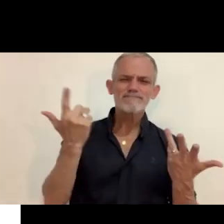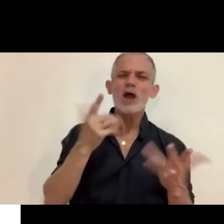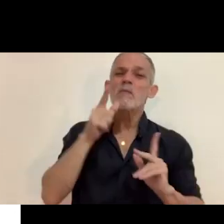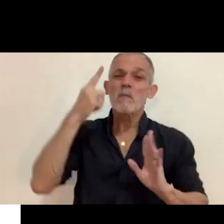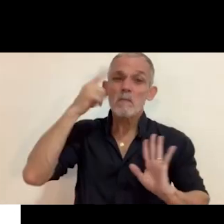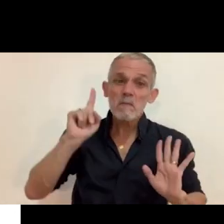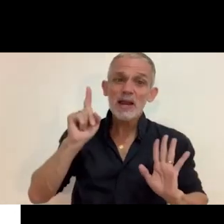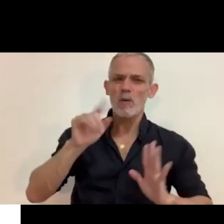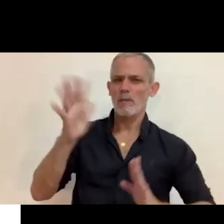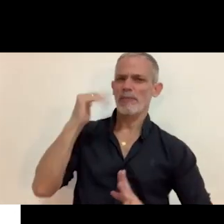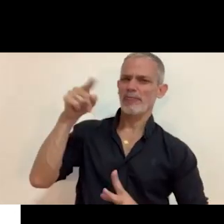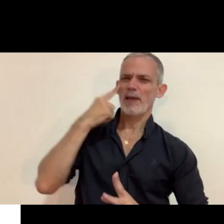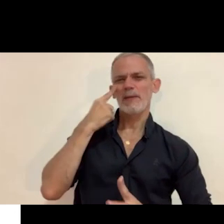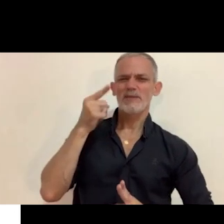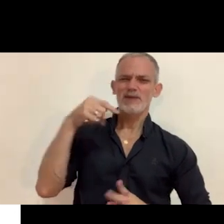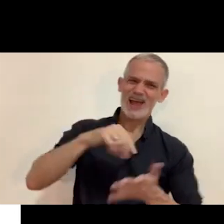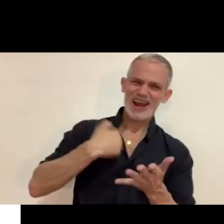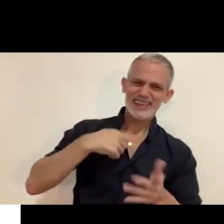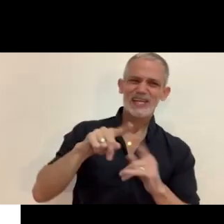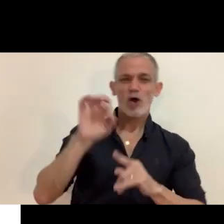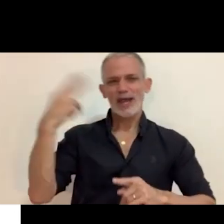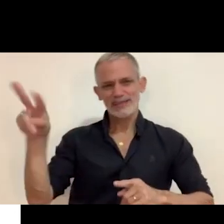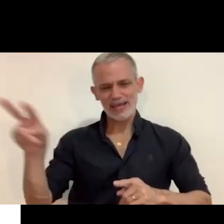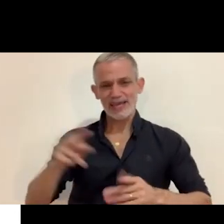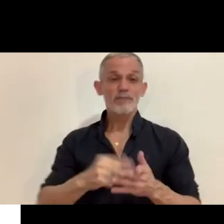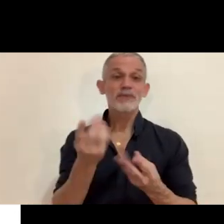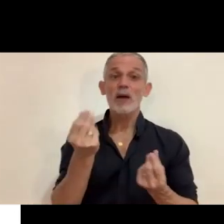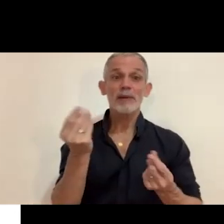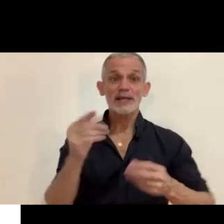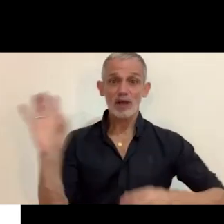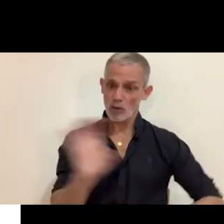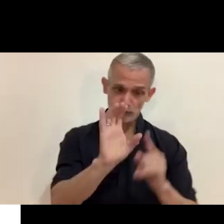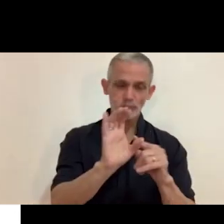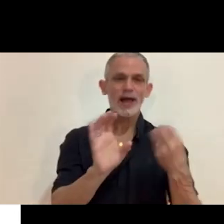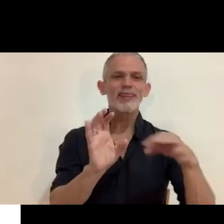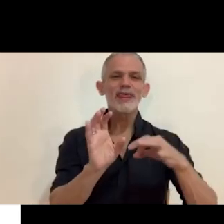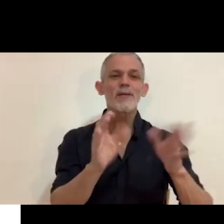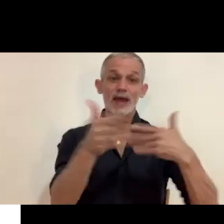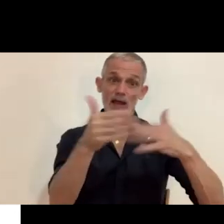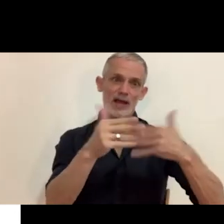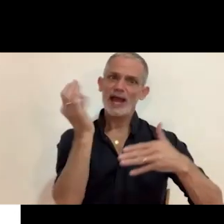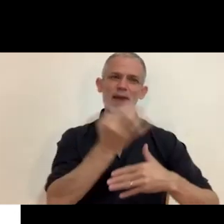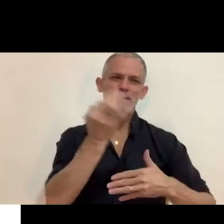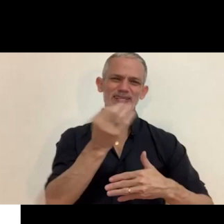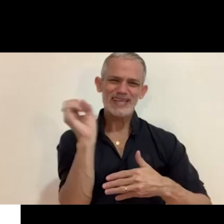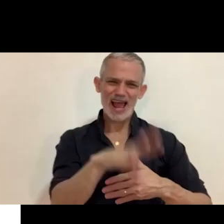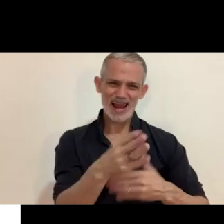se declaren, como más allá de tener que ser depositados en una cuenta especial,